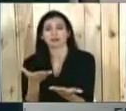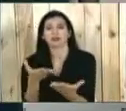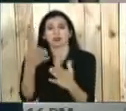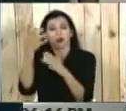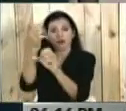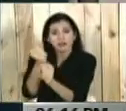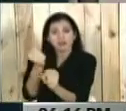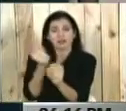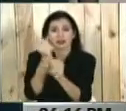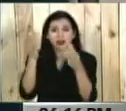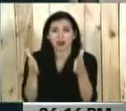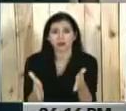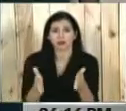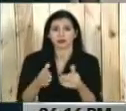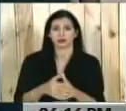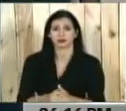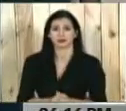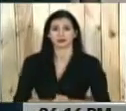confianza en los trabajadores.